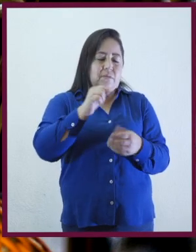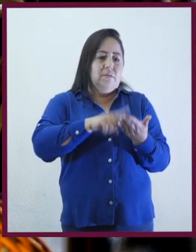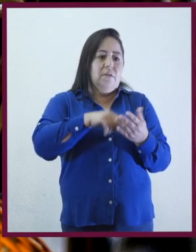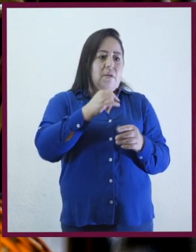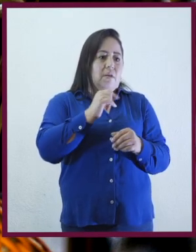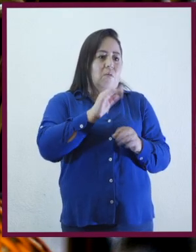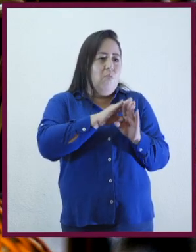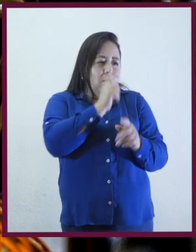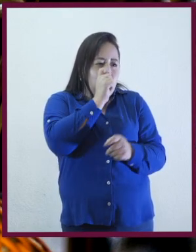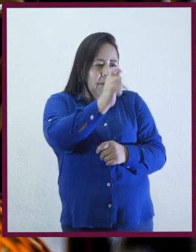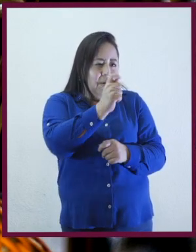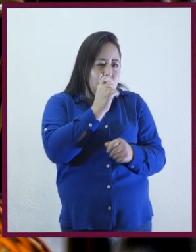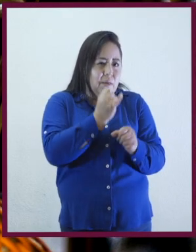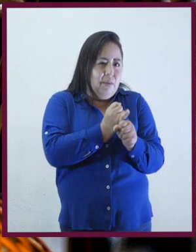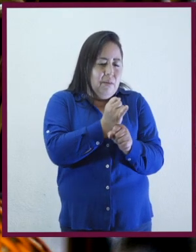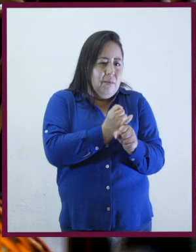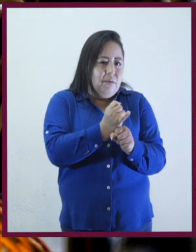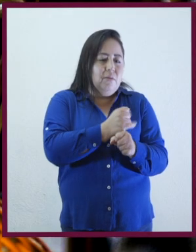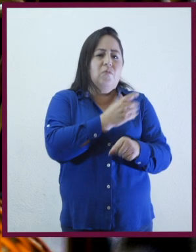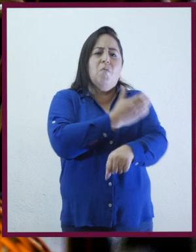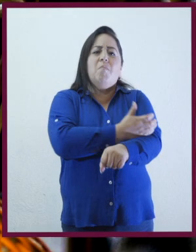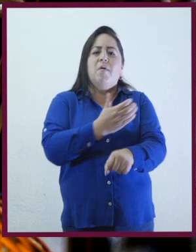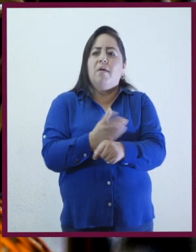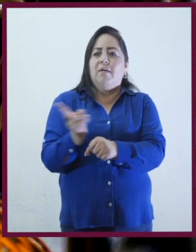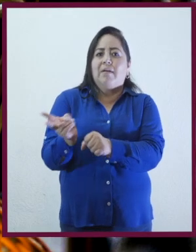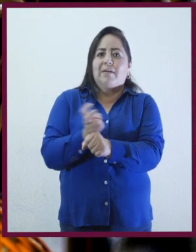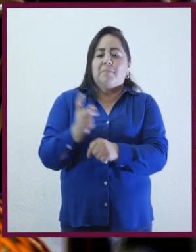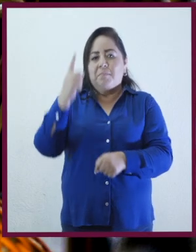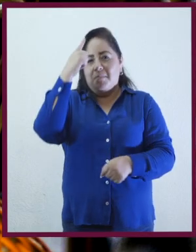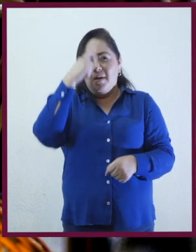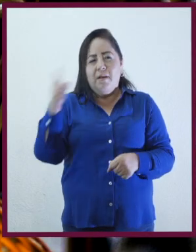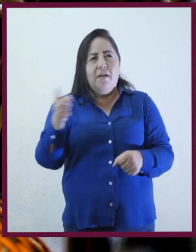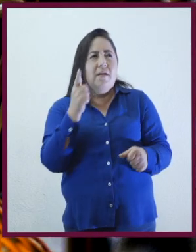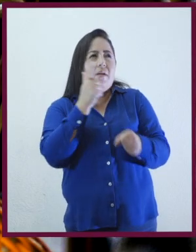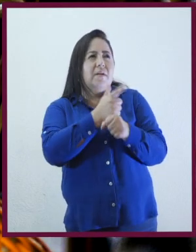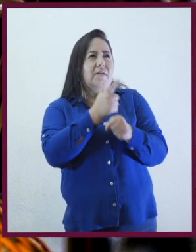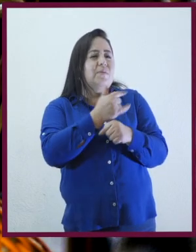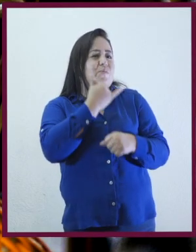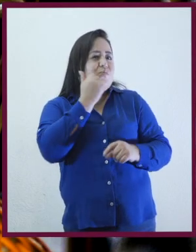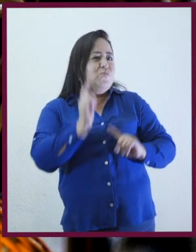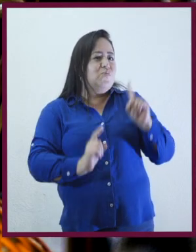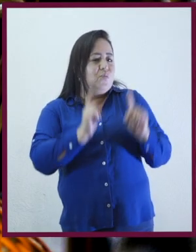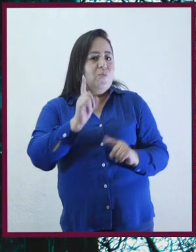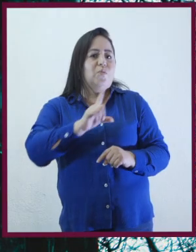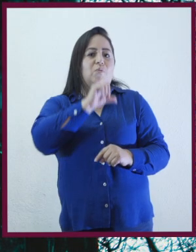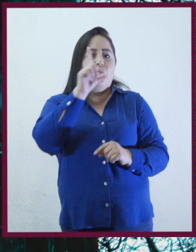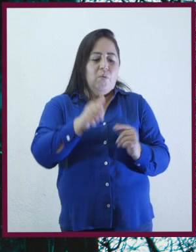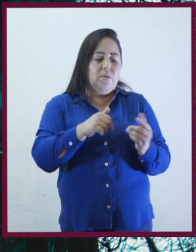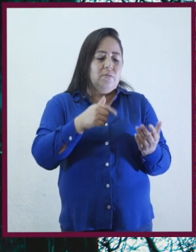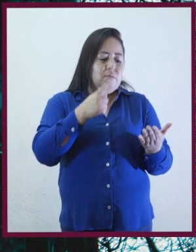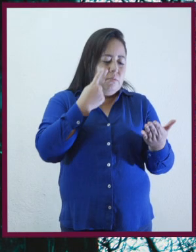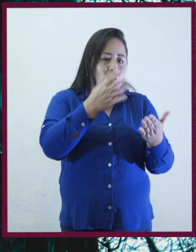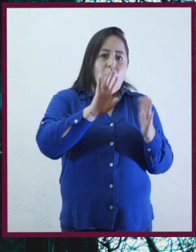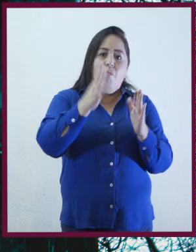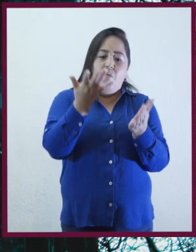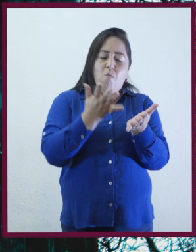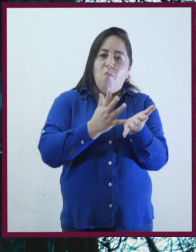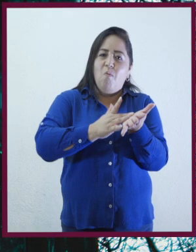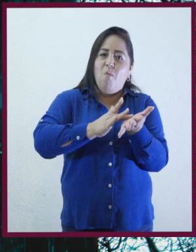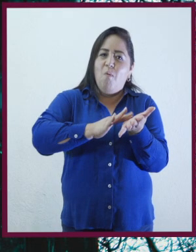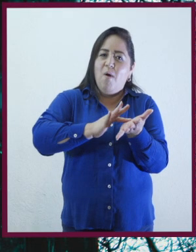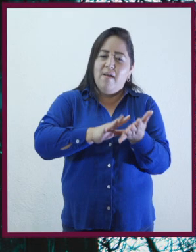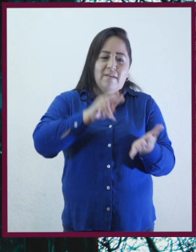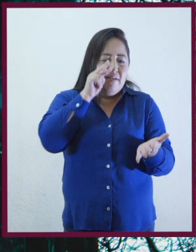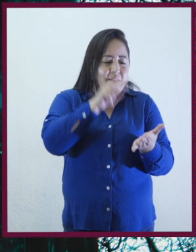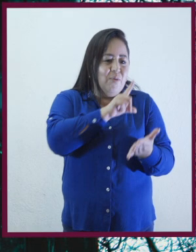invita constantemente a su compañero, el Dr. Watson, a sospechar de todo y a tomar huellas y observar bien todos